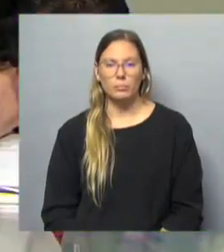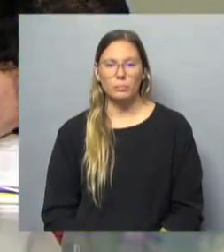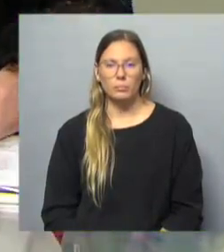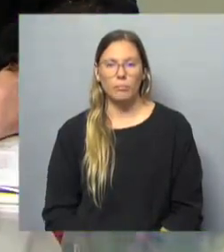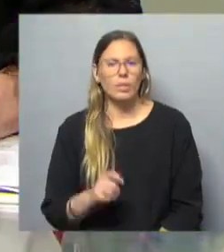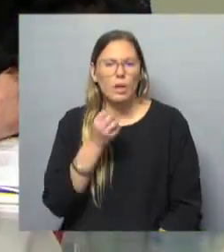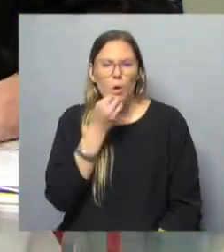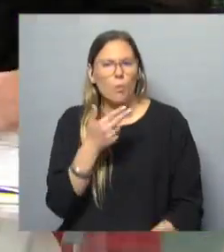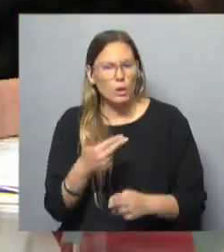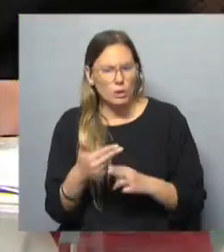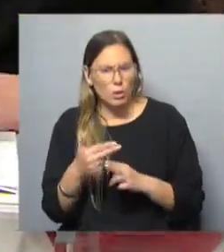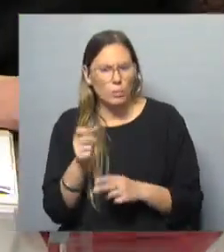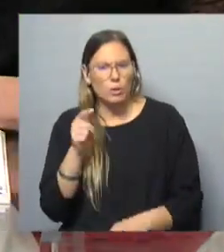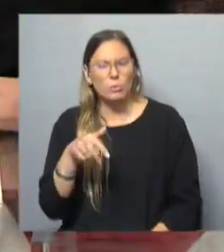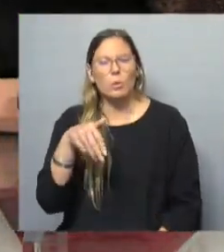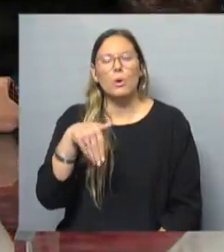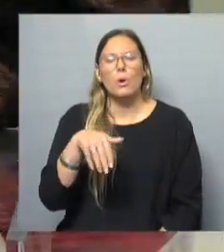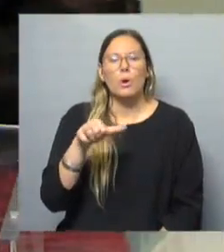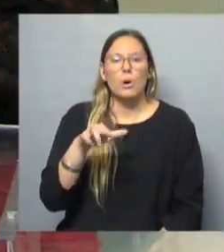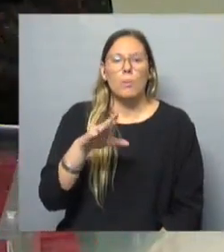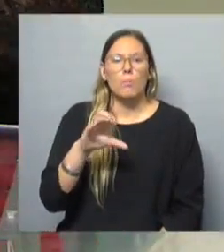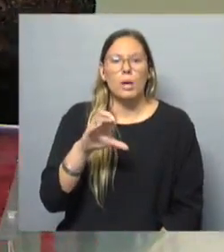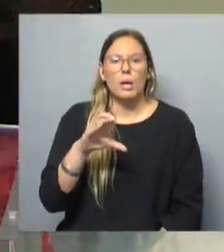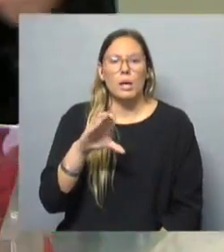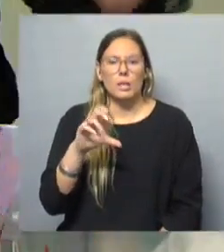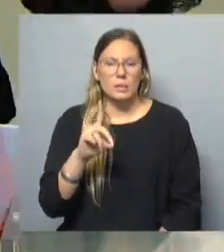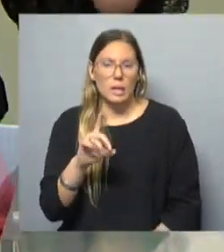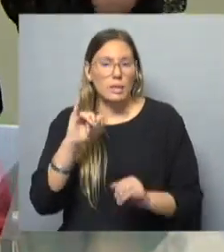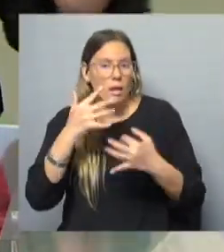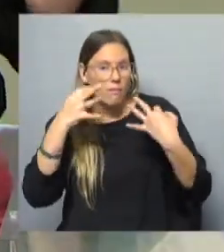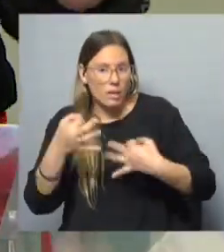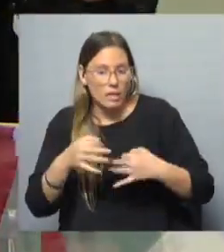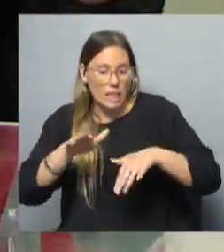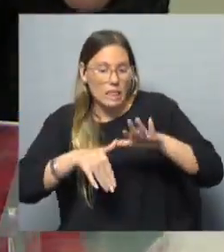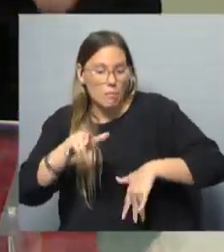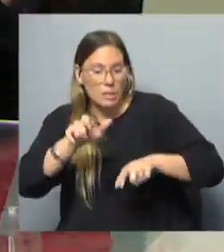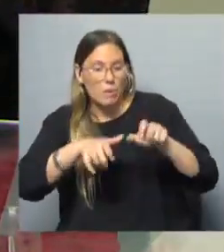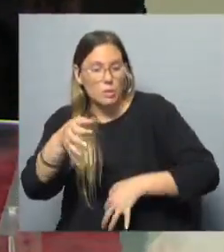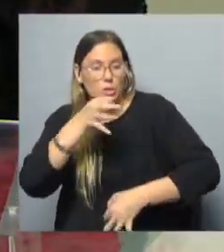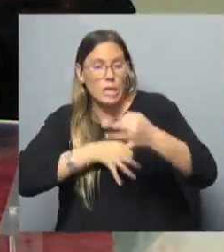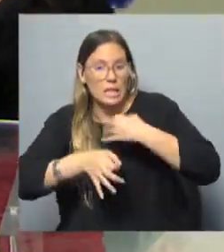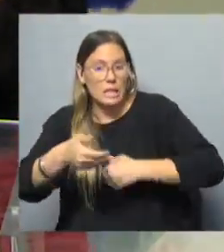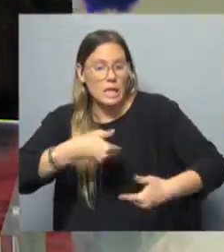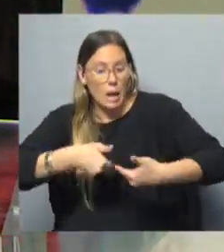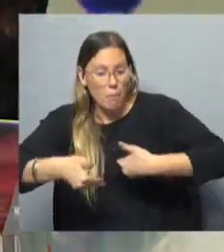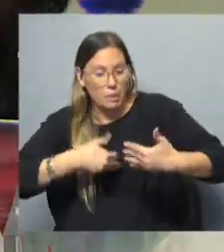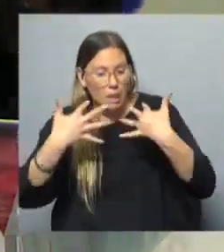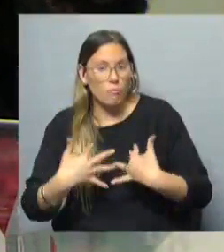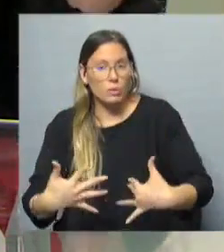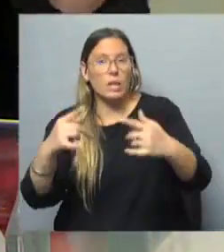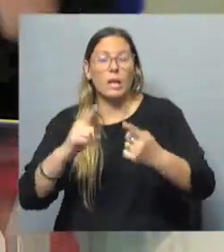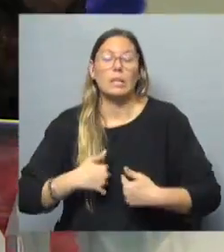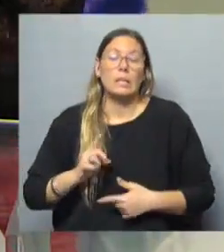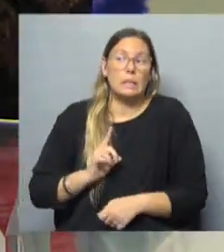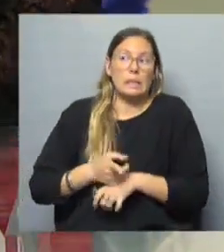También qué buen nombre, A Su Merced, ¿no? A porque su merced. En la improvisación estás a merced, exacto, del público, de lo que te diga, de lo que te pida, y ahí tenés que